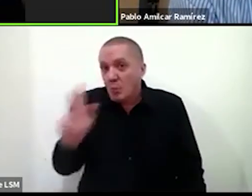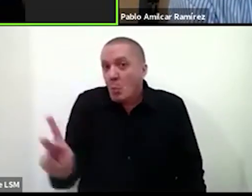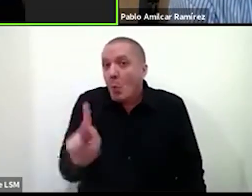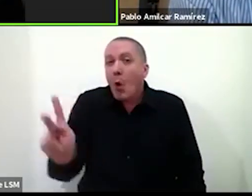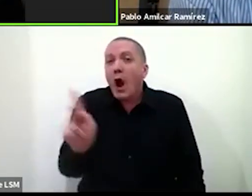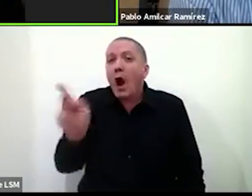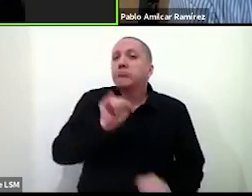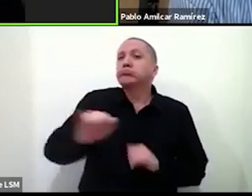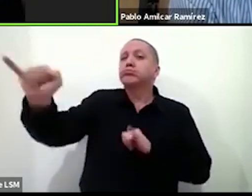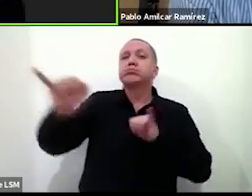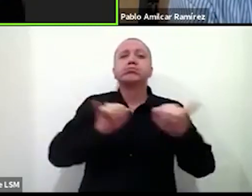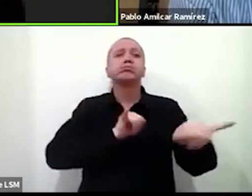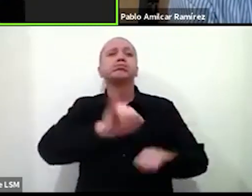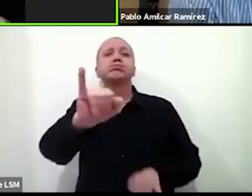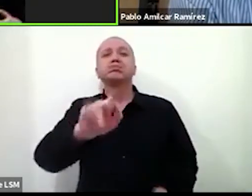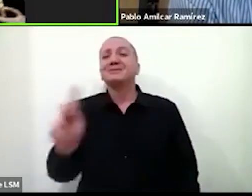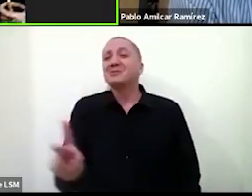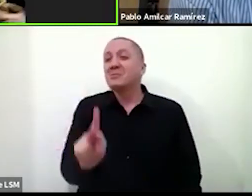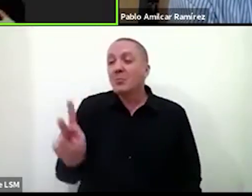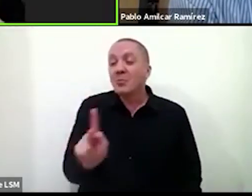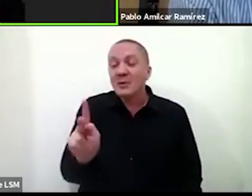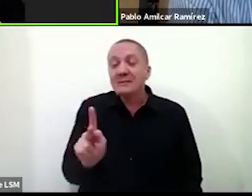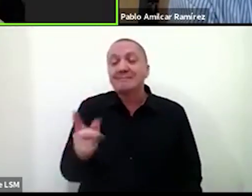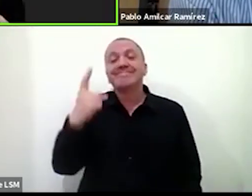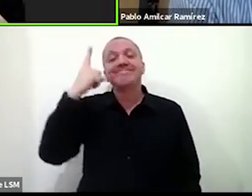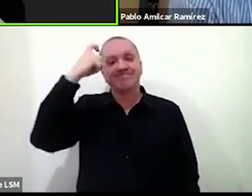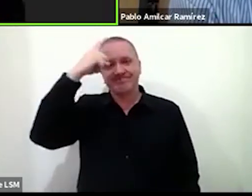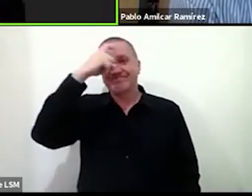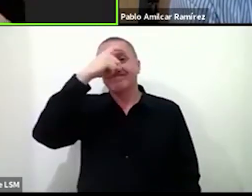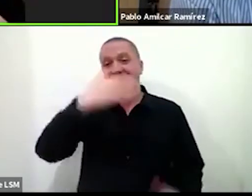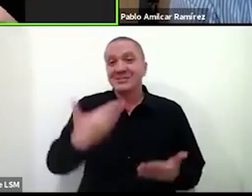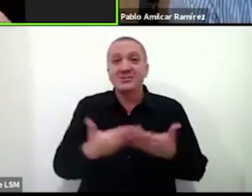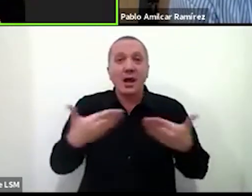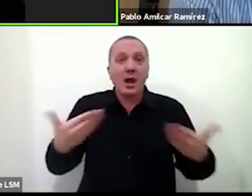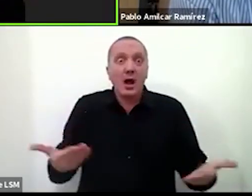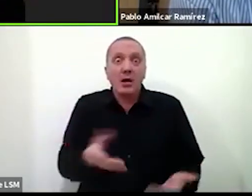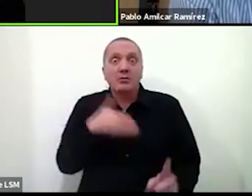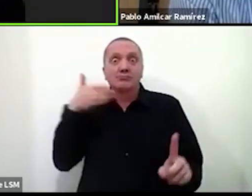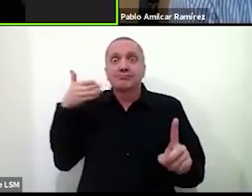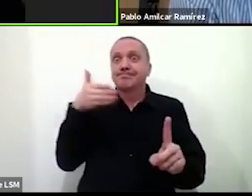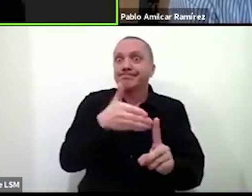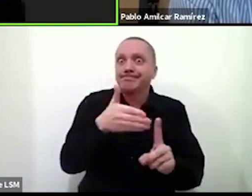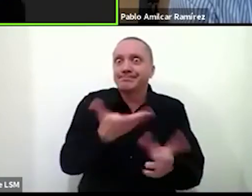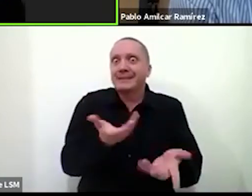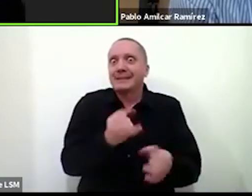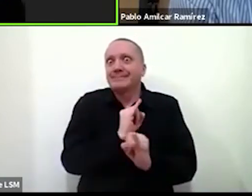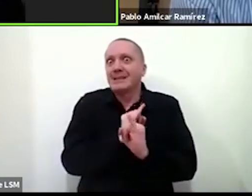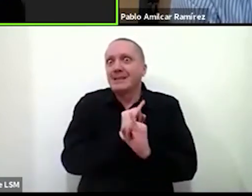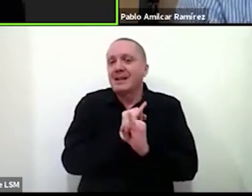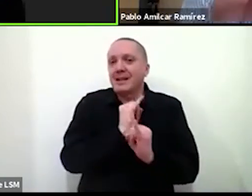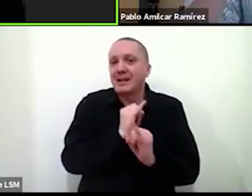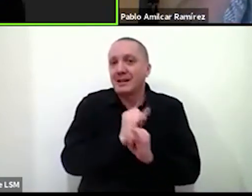del país, ¿no? Entonces, hoy que toda la virtualidad o la escuela está en el marco de la libertad,